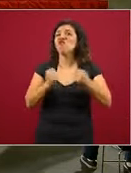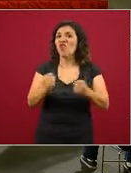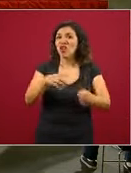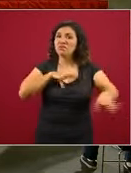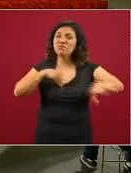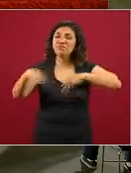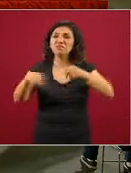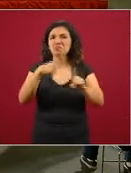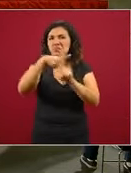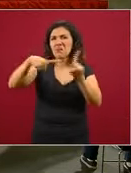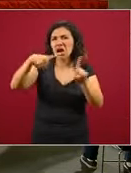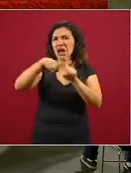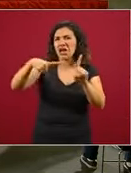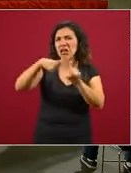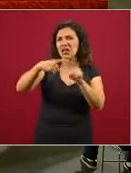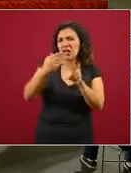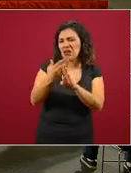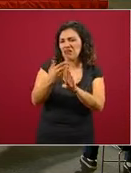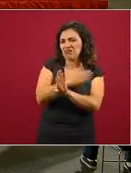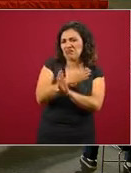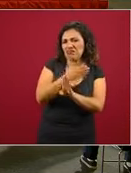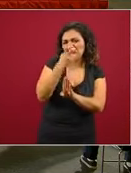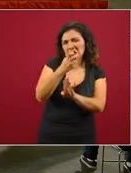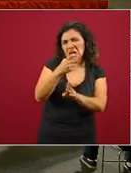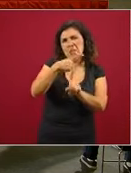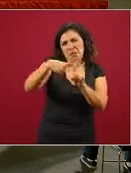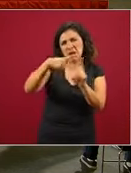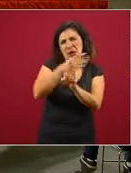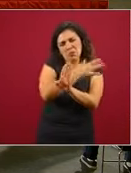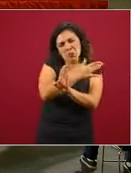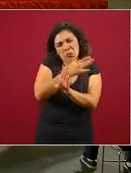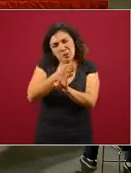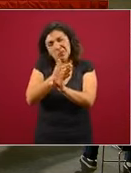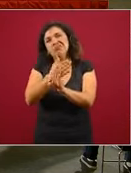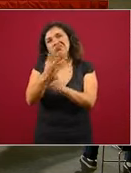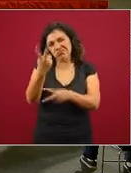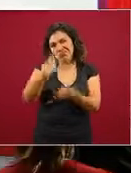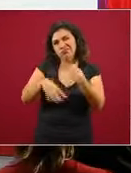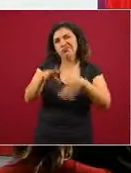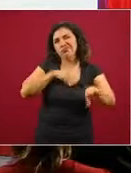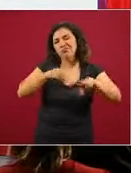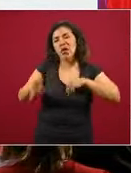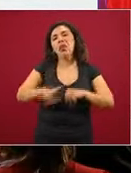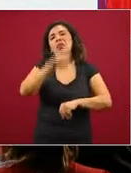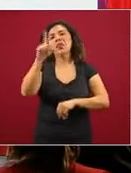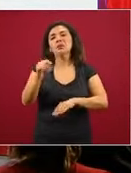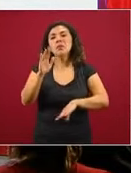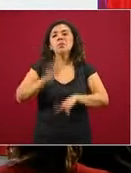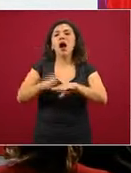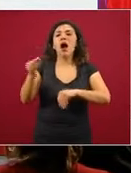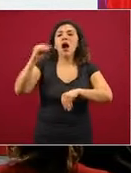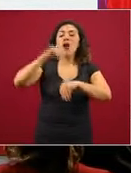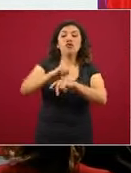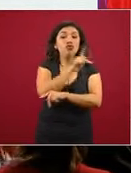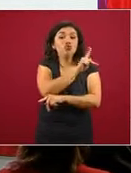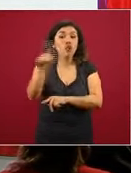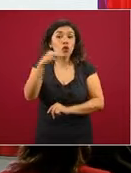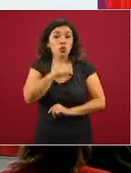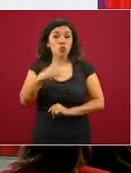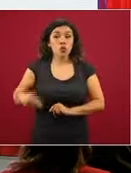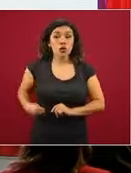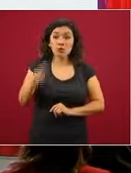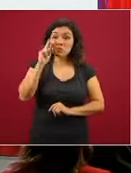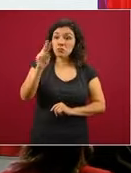a mediados de lo que va de la epidemia, pero luego se suma y prácticamente vemos que todos los